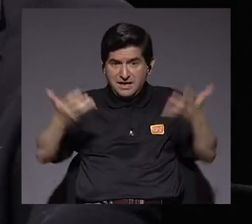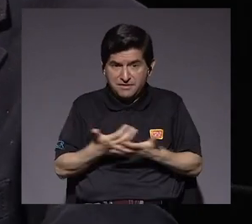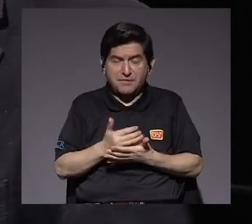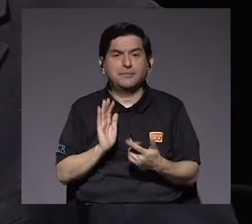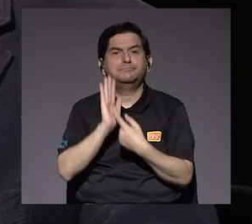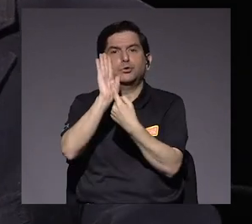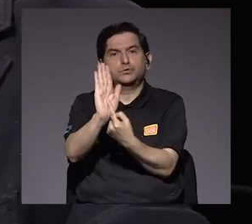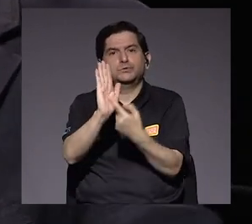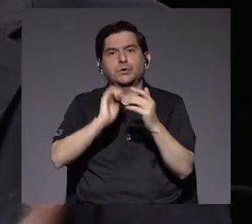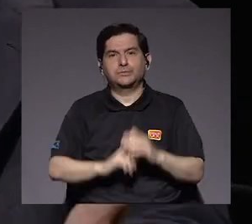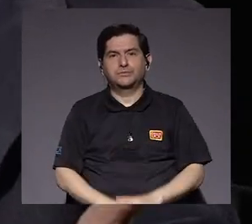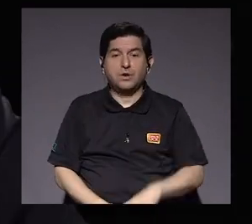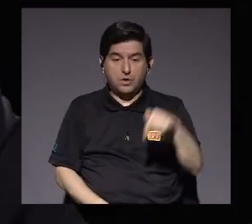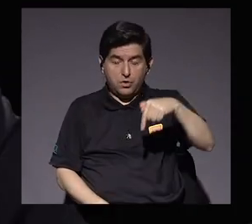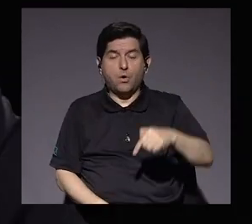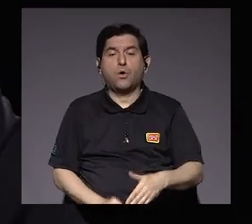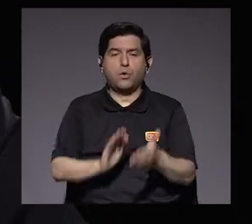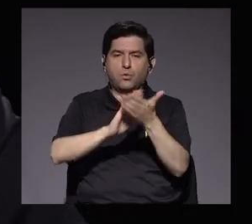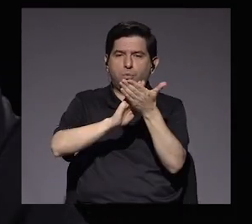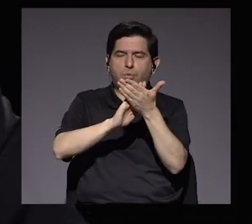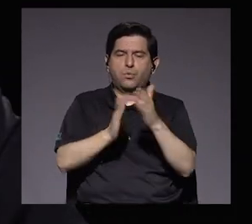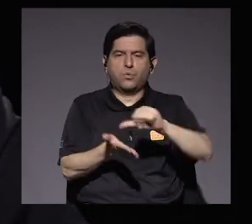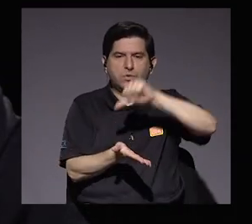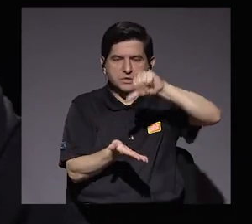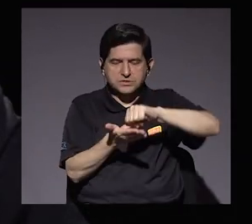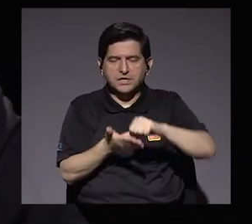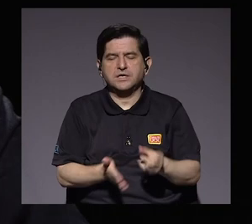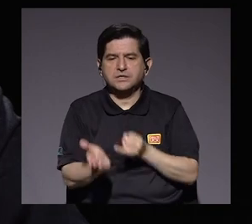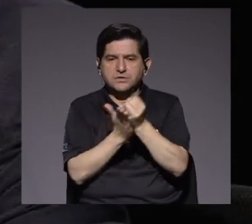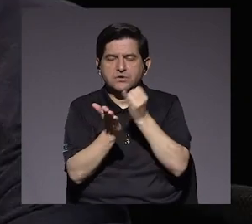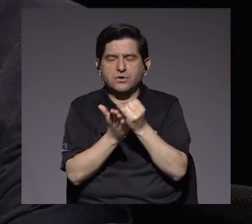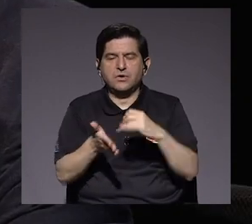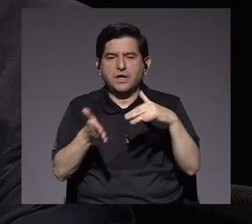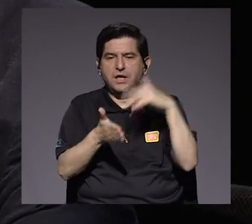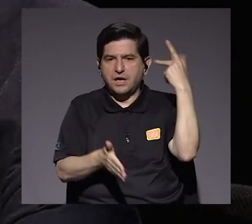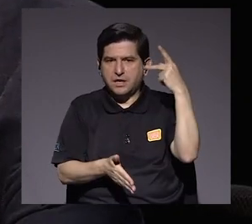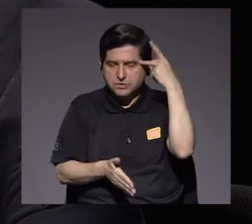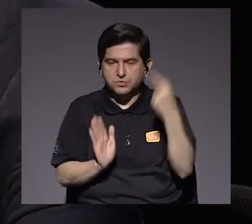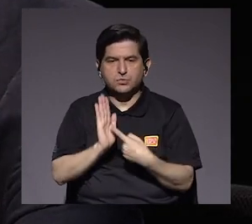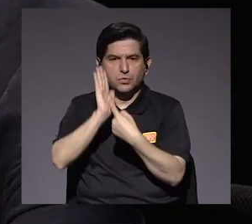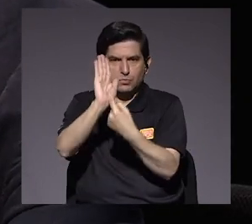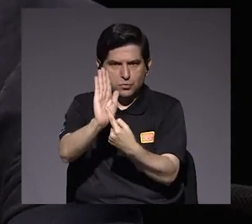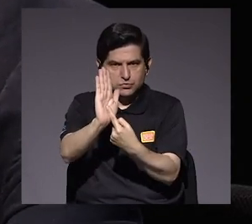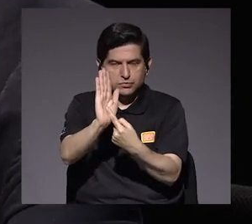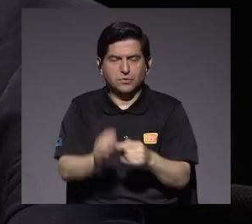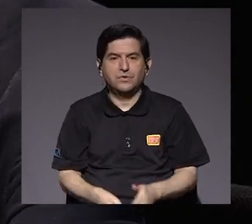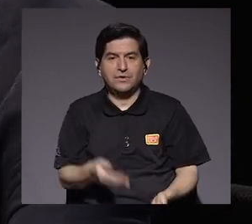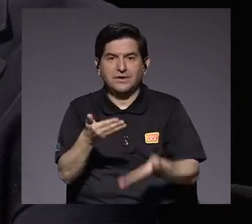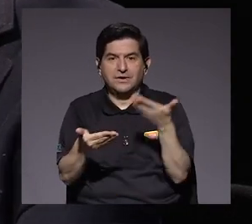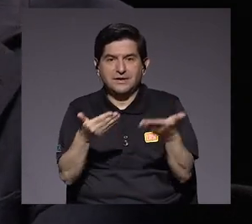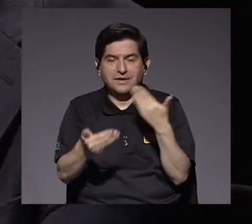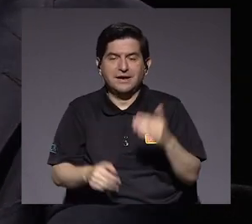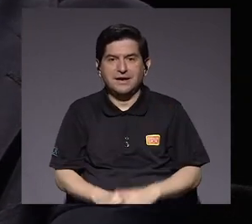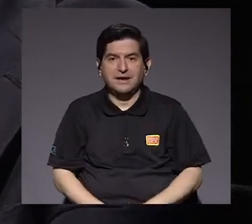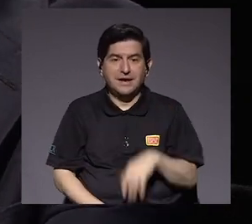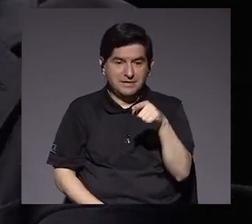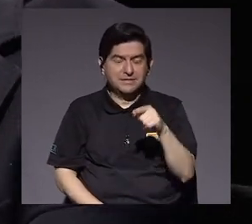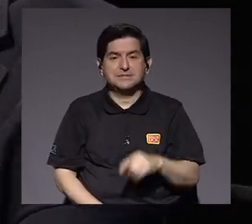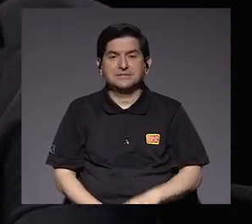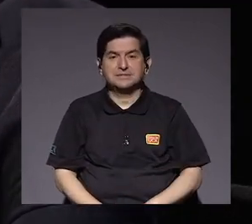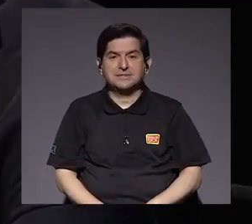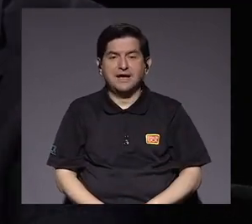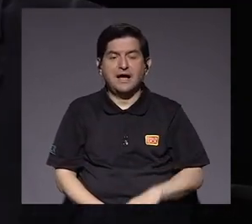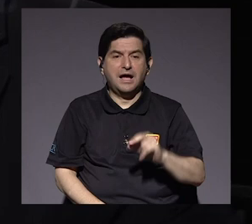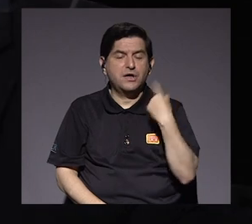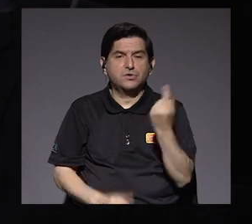que la pandemia lo que hizo fue ponerlas en evidencia. Y el aplauso que hoy reciben y que el Centro de Investigaciones en Estudios Políticos de la Universidad de Costa Rica reflejó, en donde prácticamente la